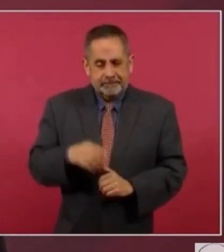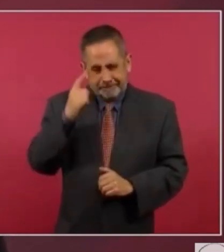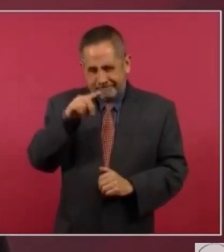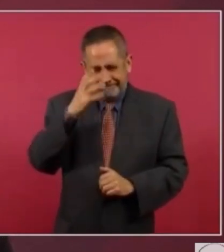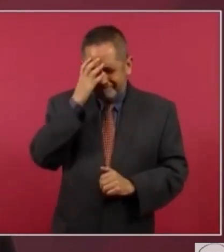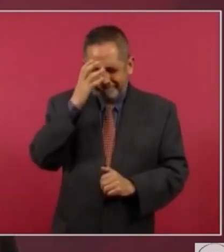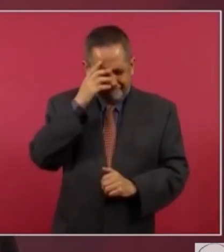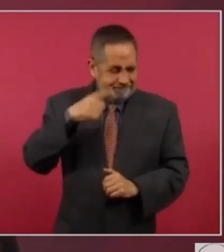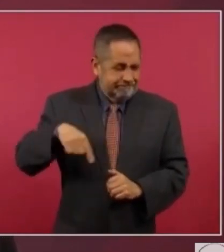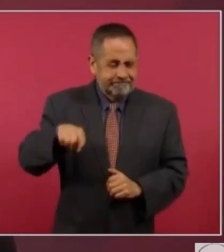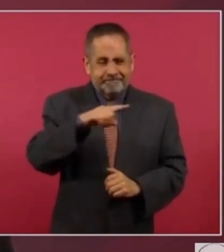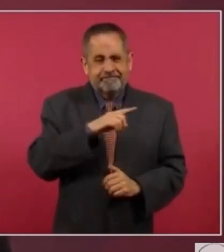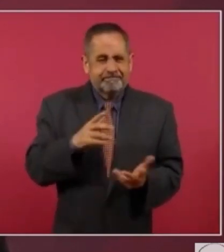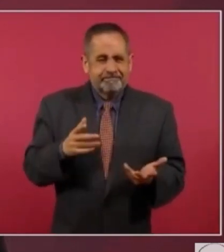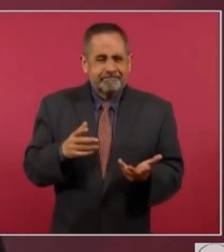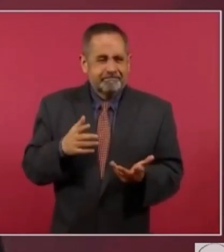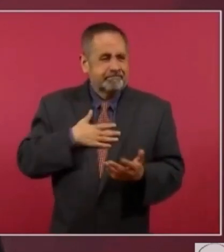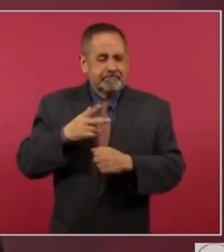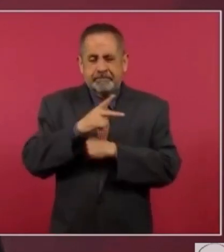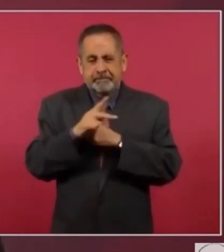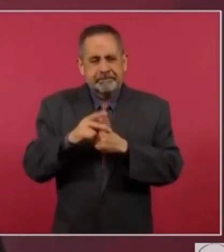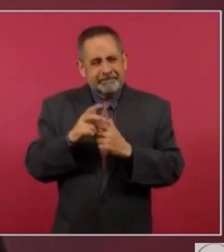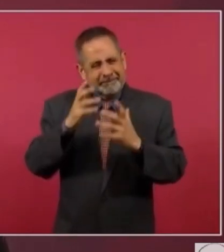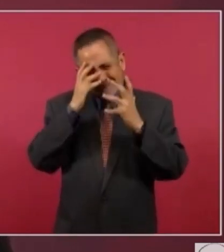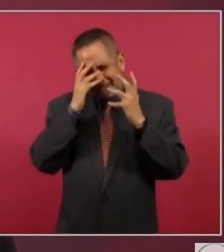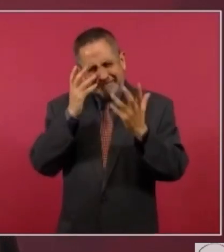para nuestro país.